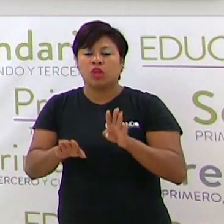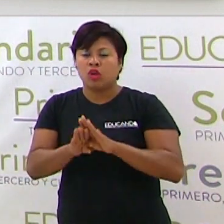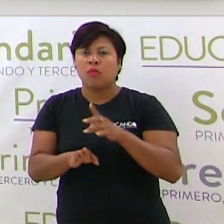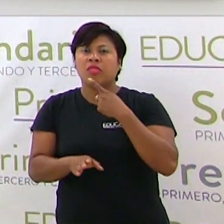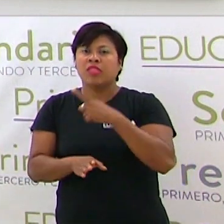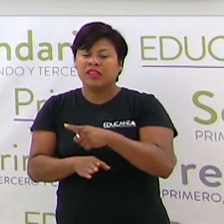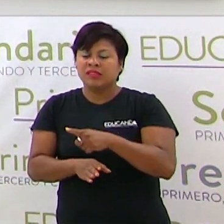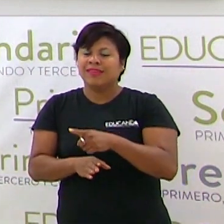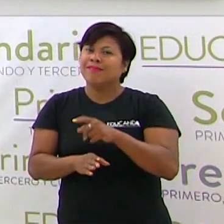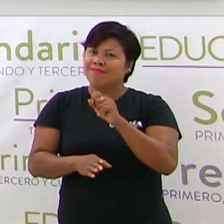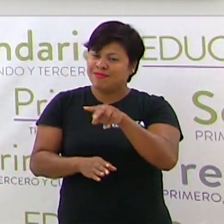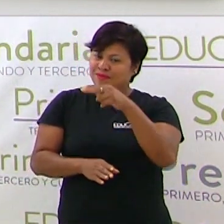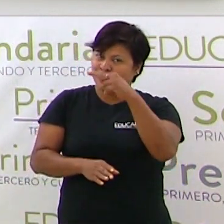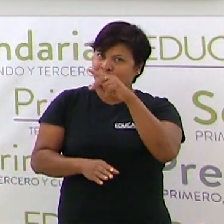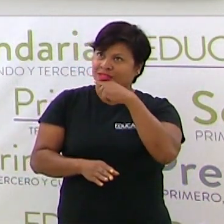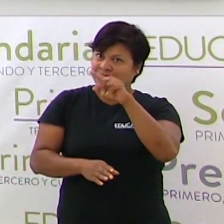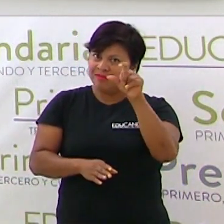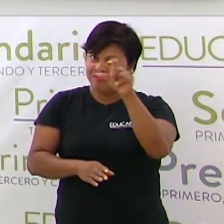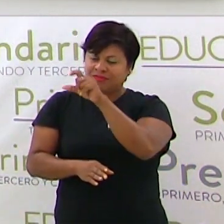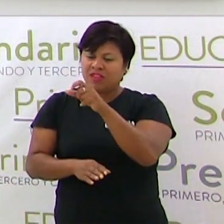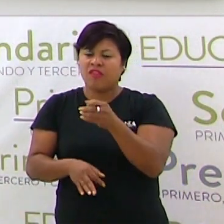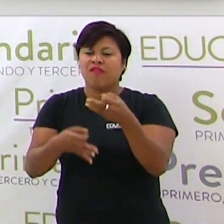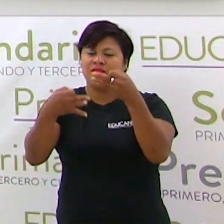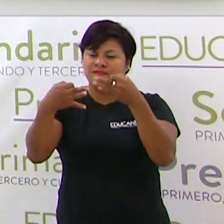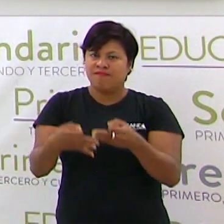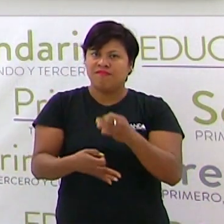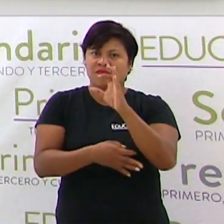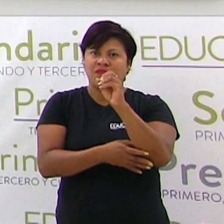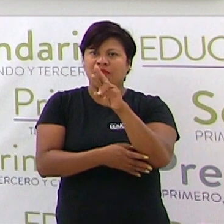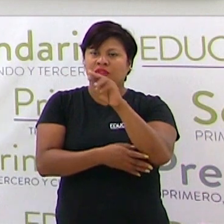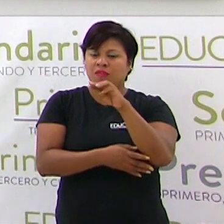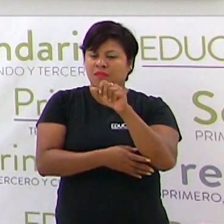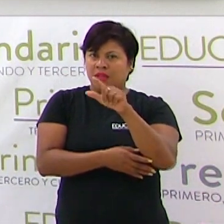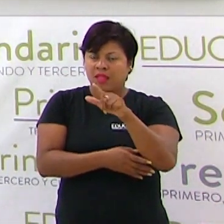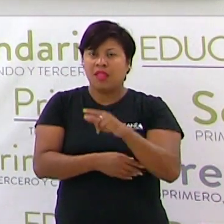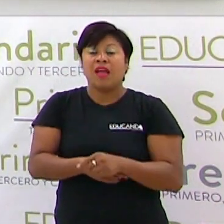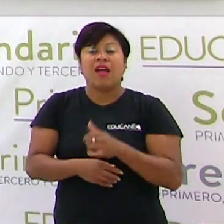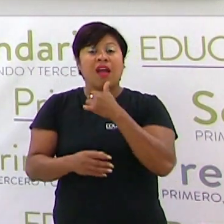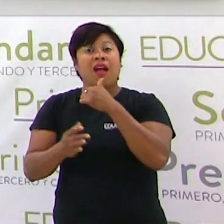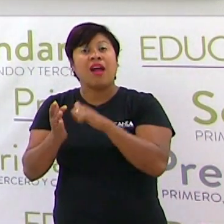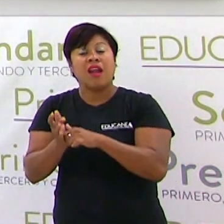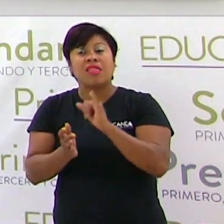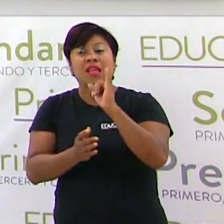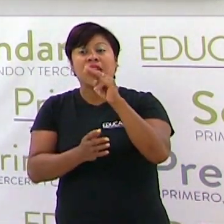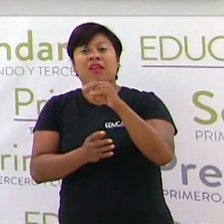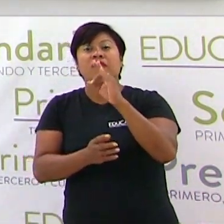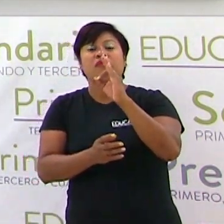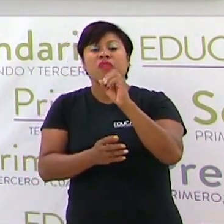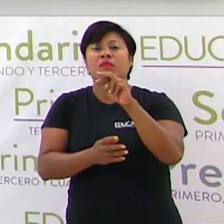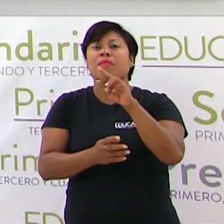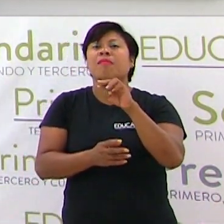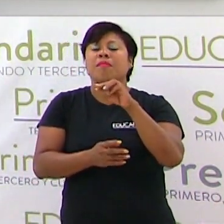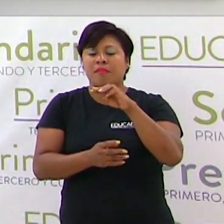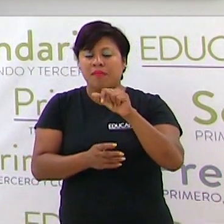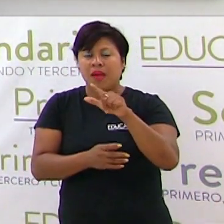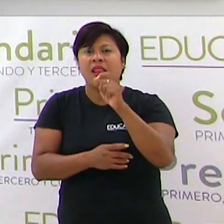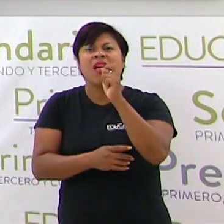dice, formal. En la carta informal, ¿cómo es? Coloquial,